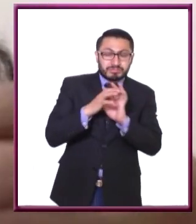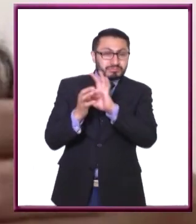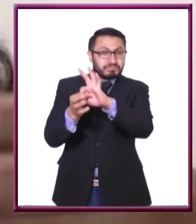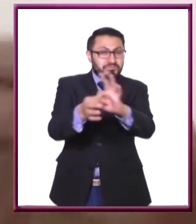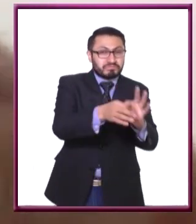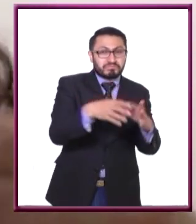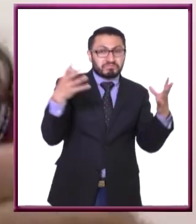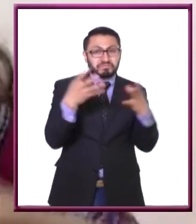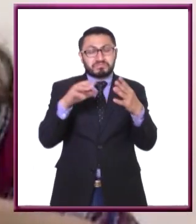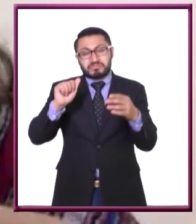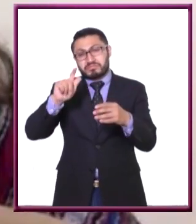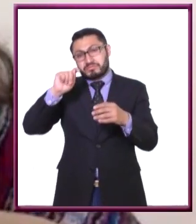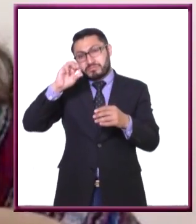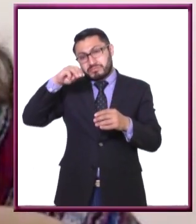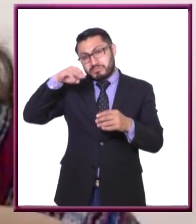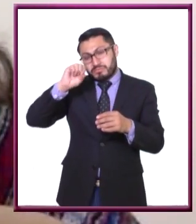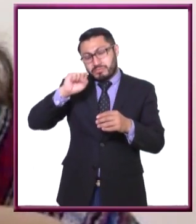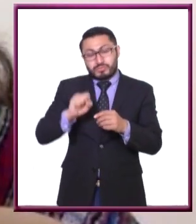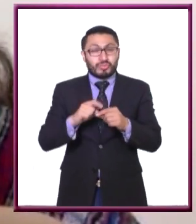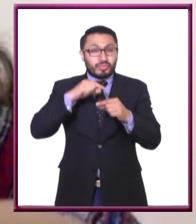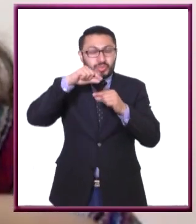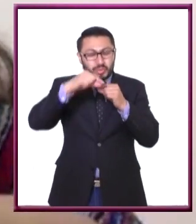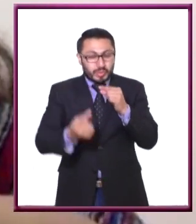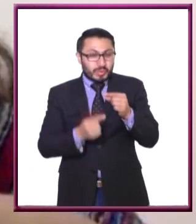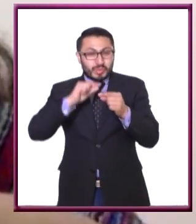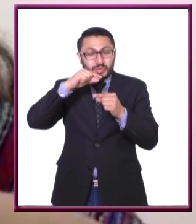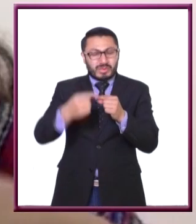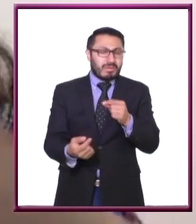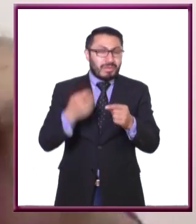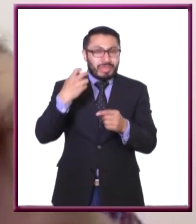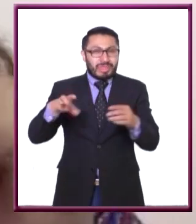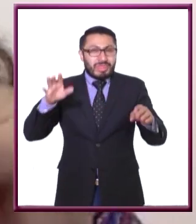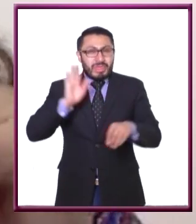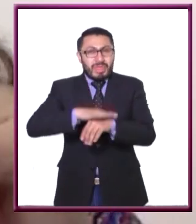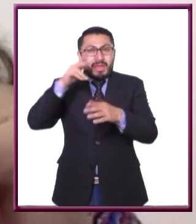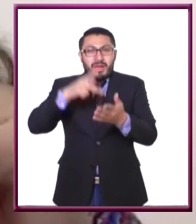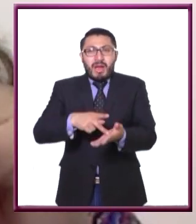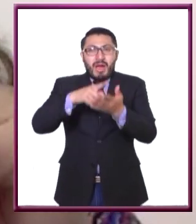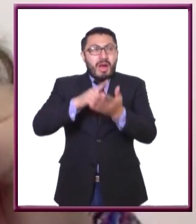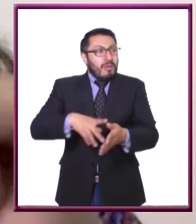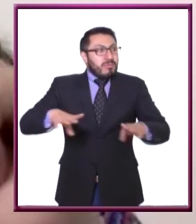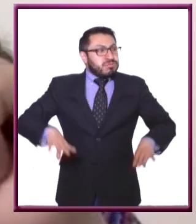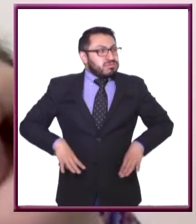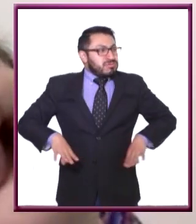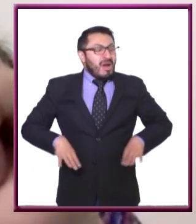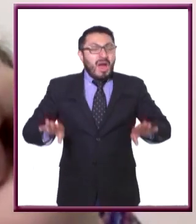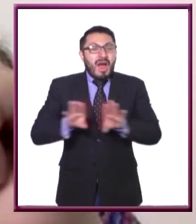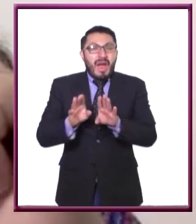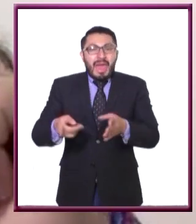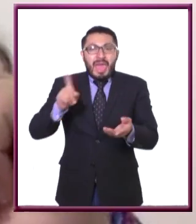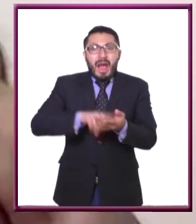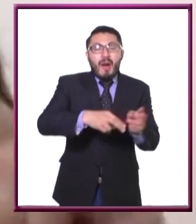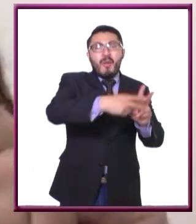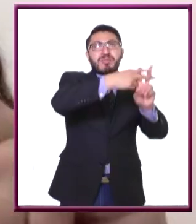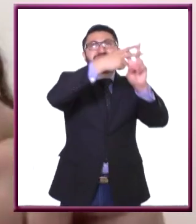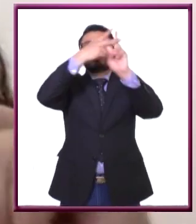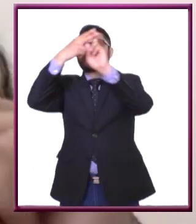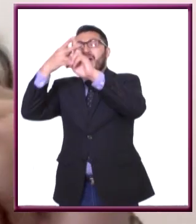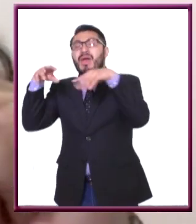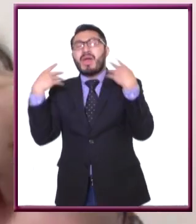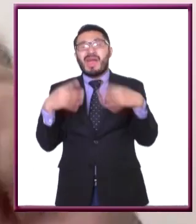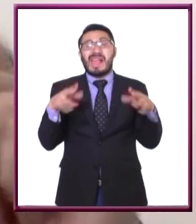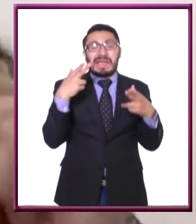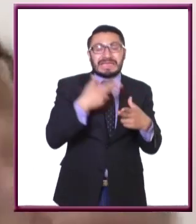para generar estos átomos ligeros. Los elementos más pesados se producen en las